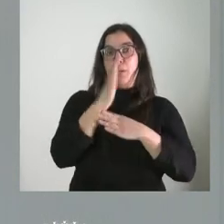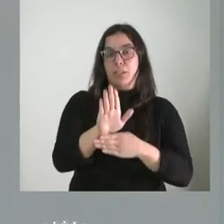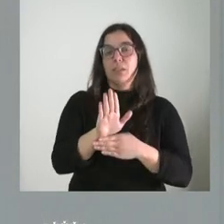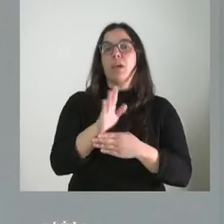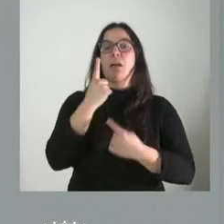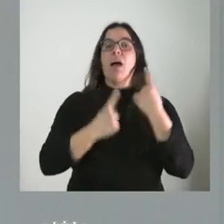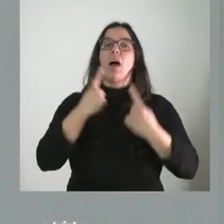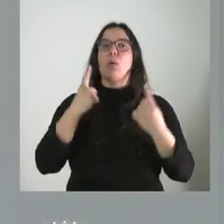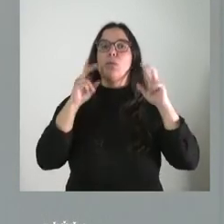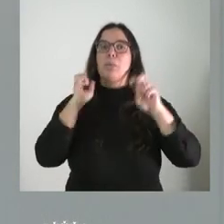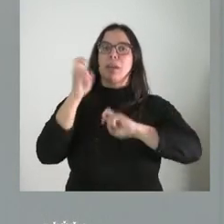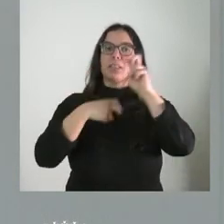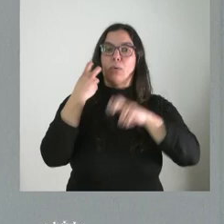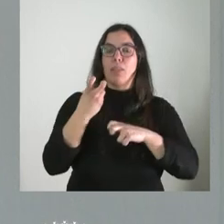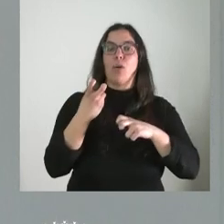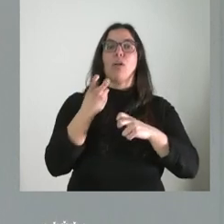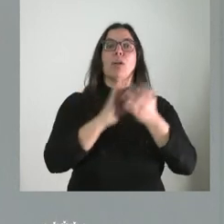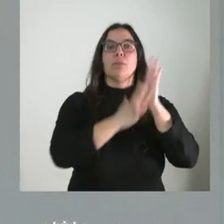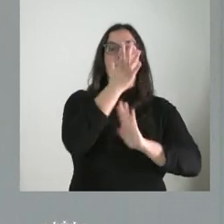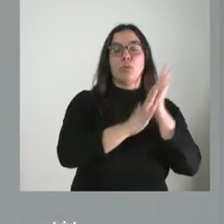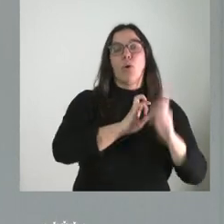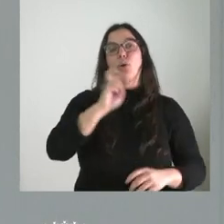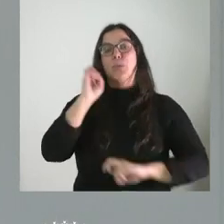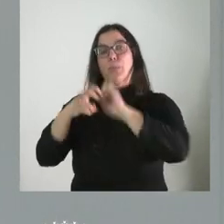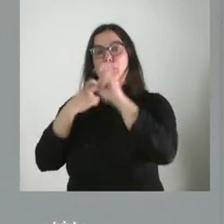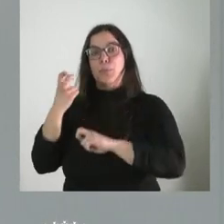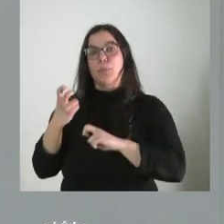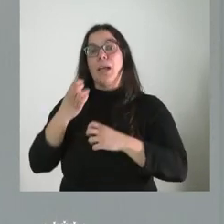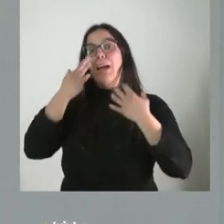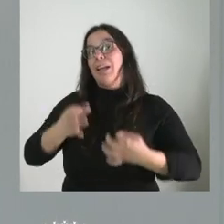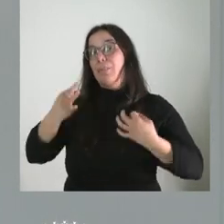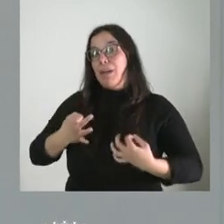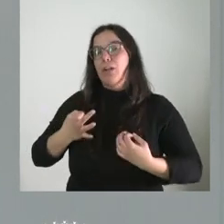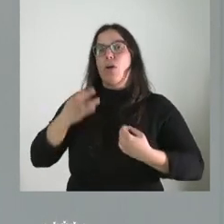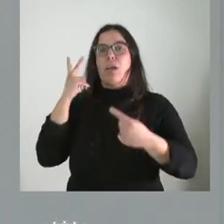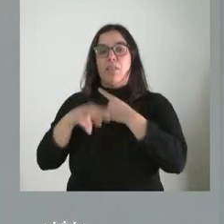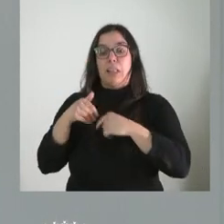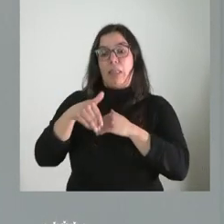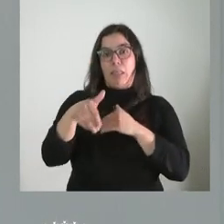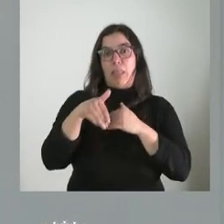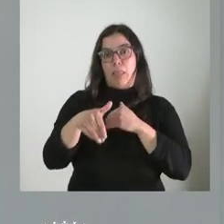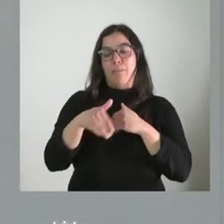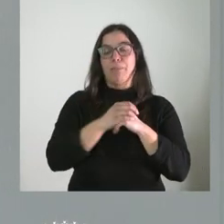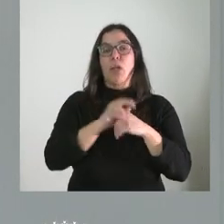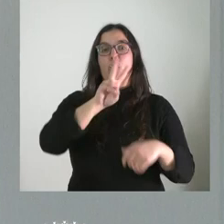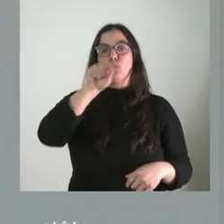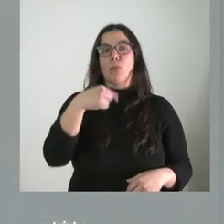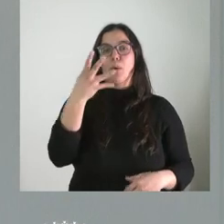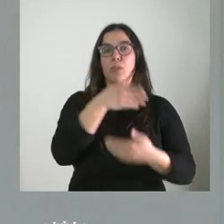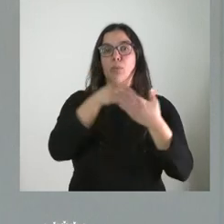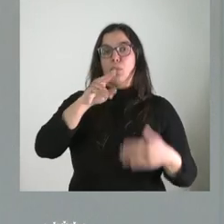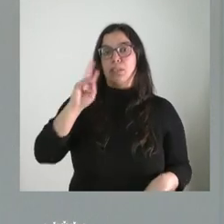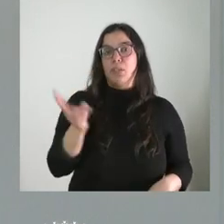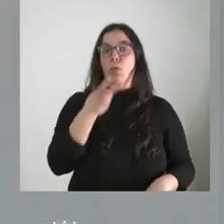actuaciones de restauración de incendios precedentes otros son de preparación para el riesgo de incendios que se avecinará este año 2,4 millones de euros